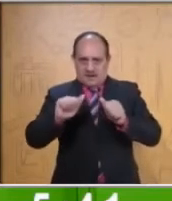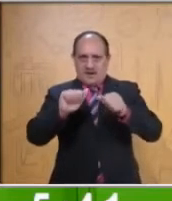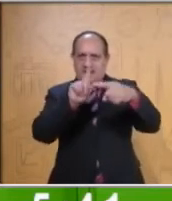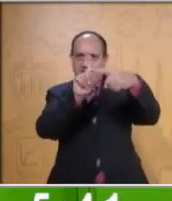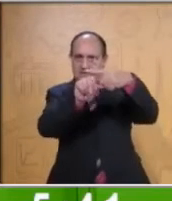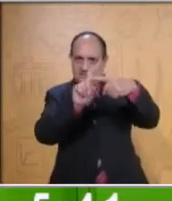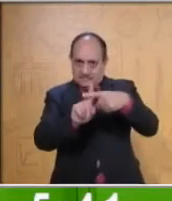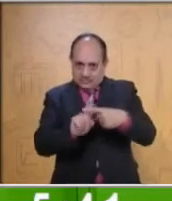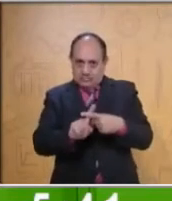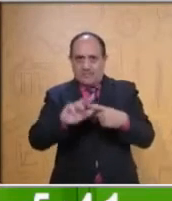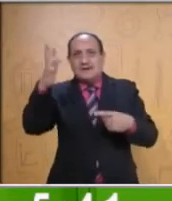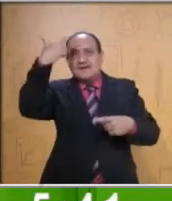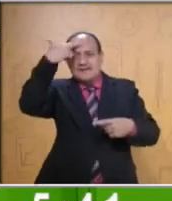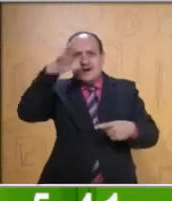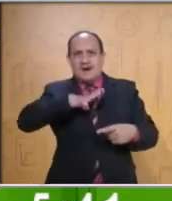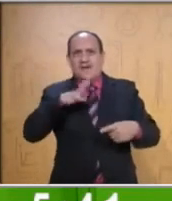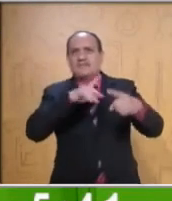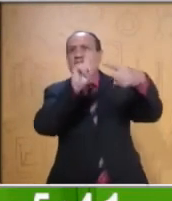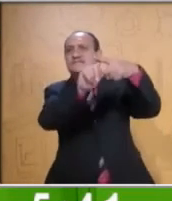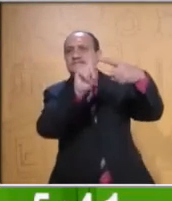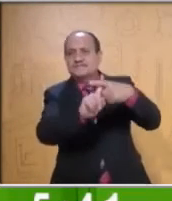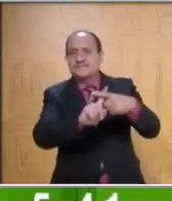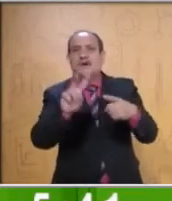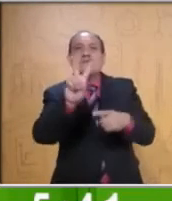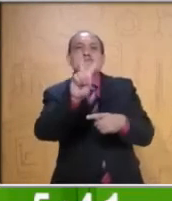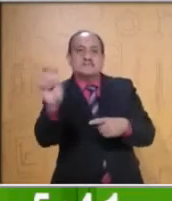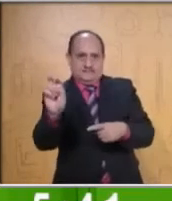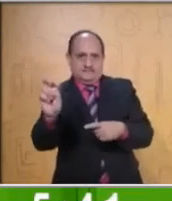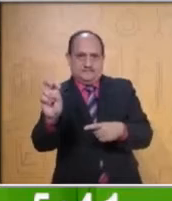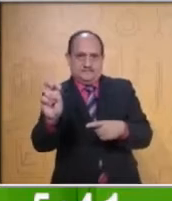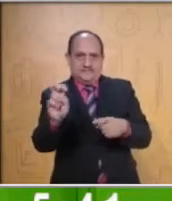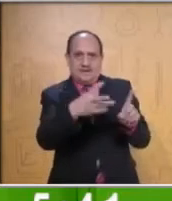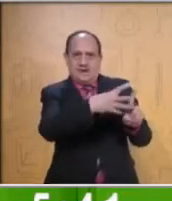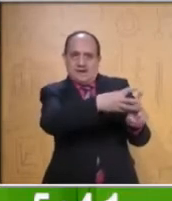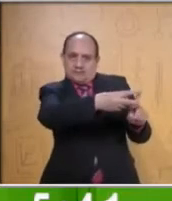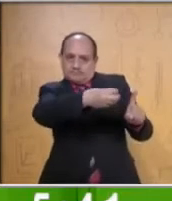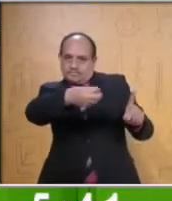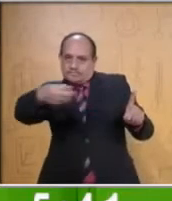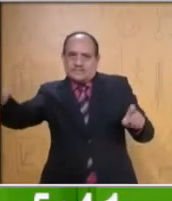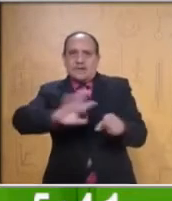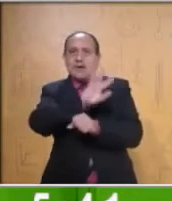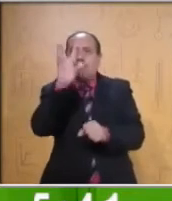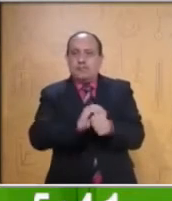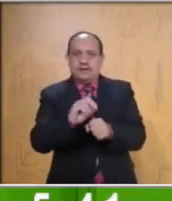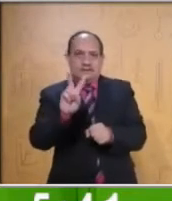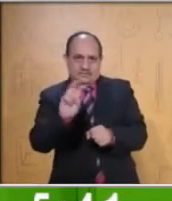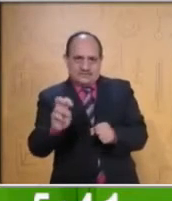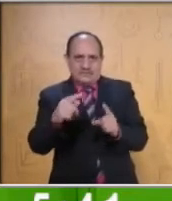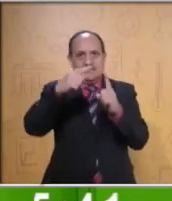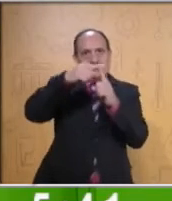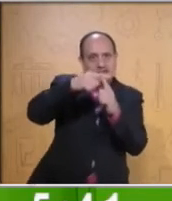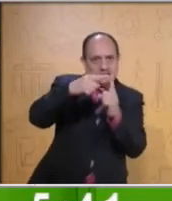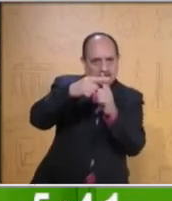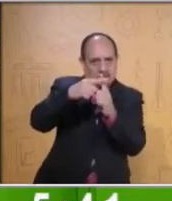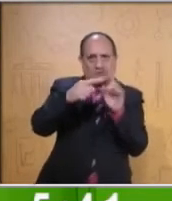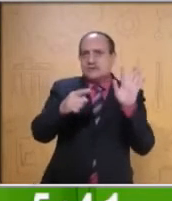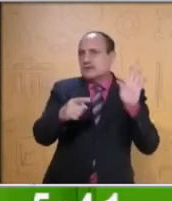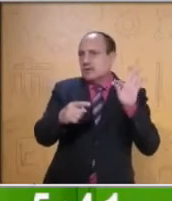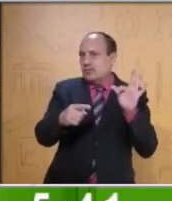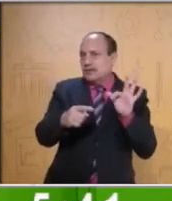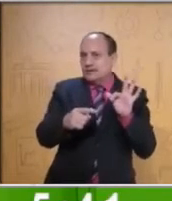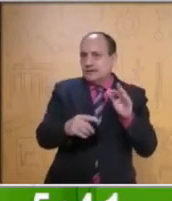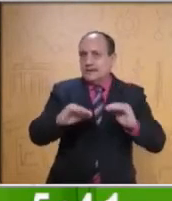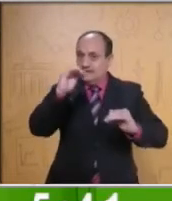ustedes recuerdan teníamos como suma 200 y lo dividimos entre 40 para la media aritmética, que no se les